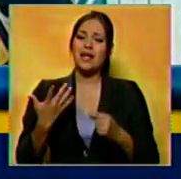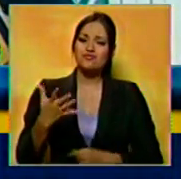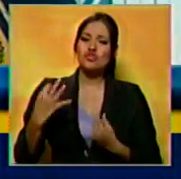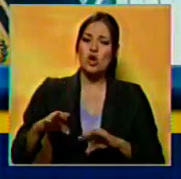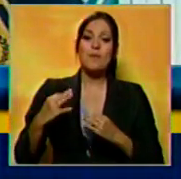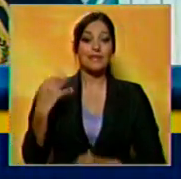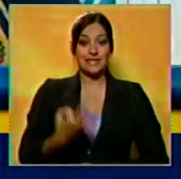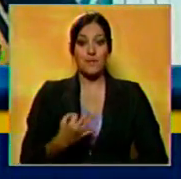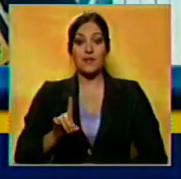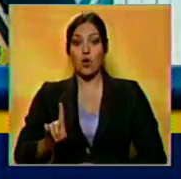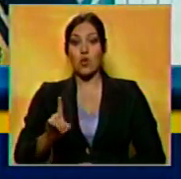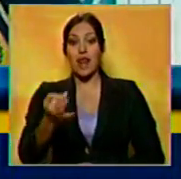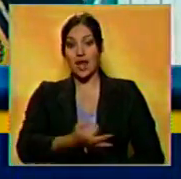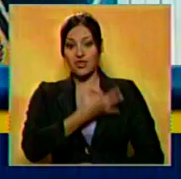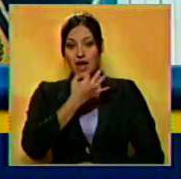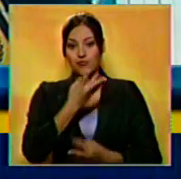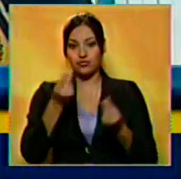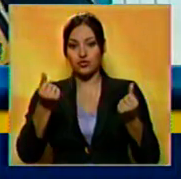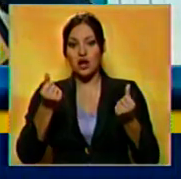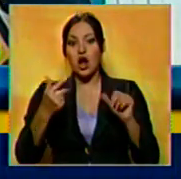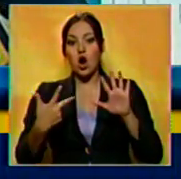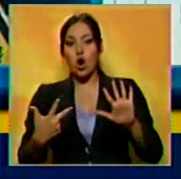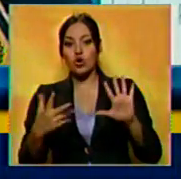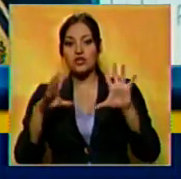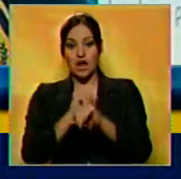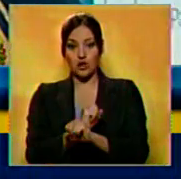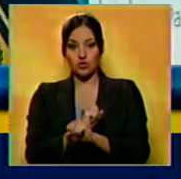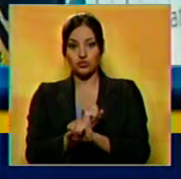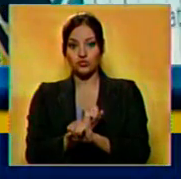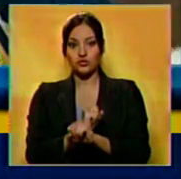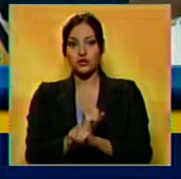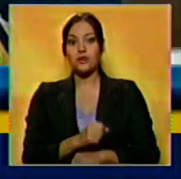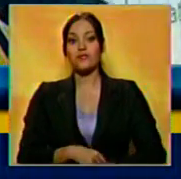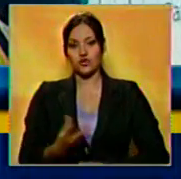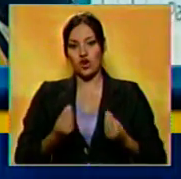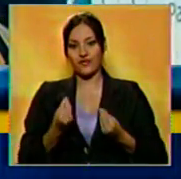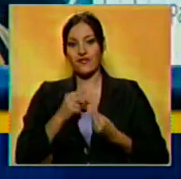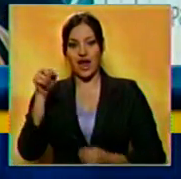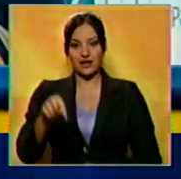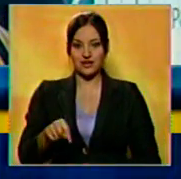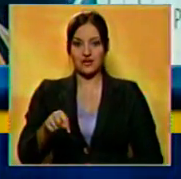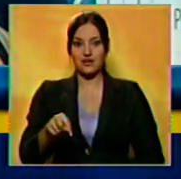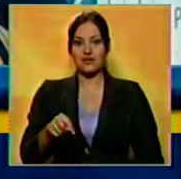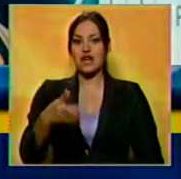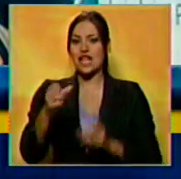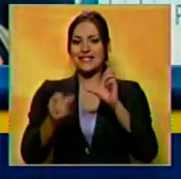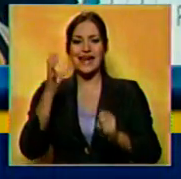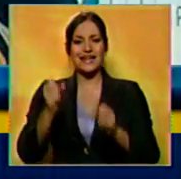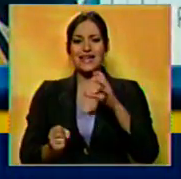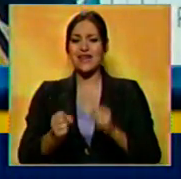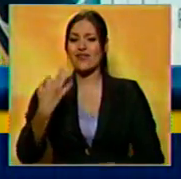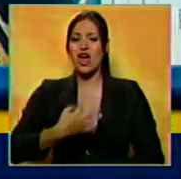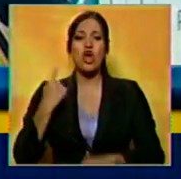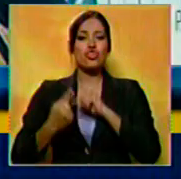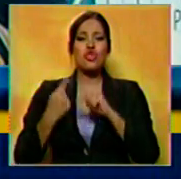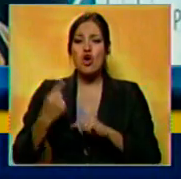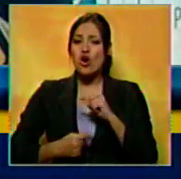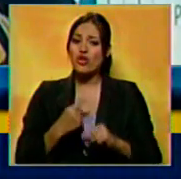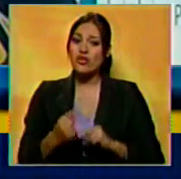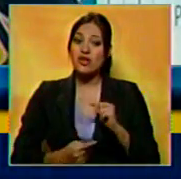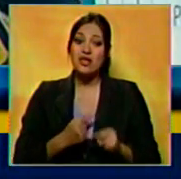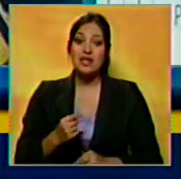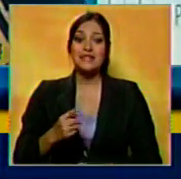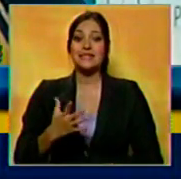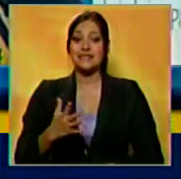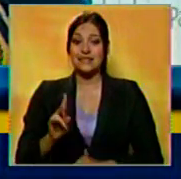se va a la 1 o a las 8 de la noche. Yo hablo que vivo aquí en el casco central de Lechería todos los días. Por lo menos